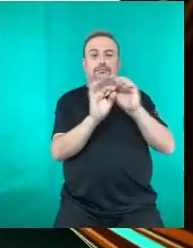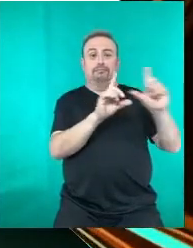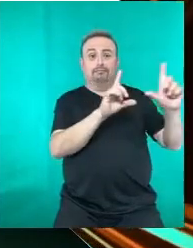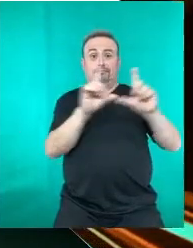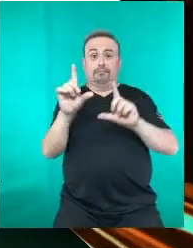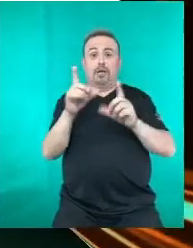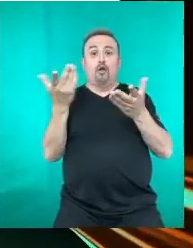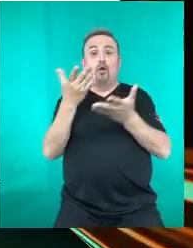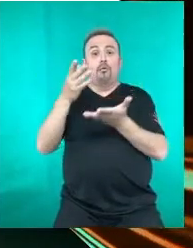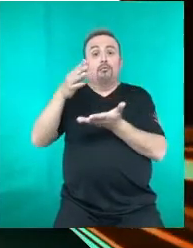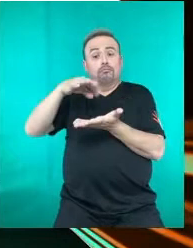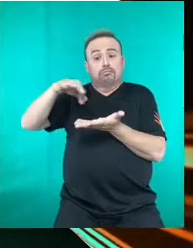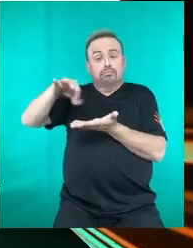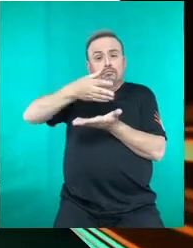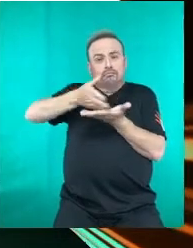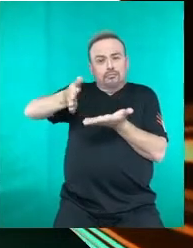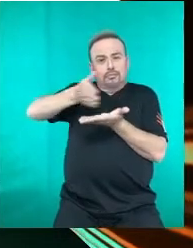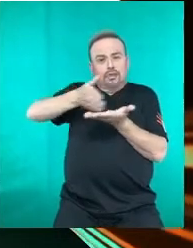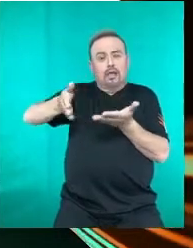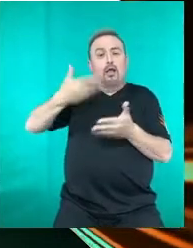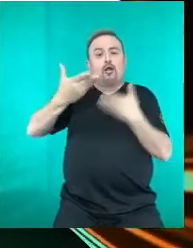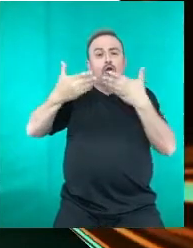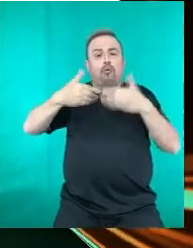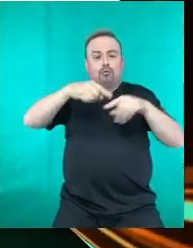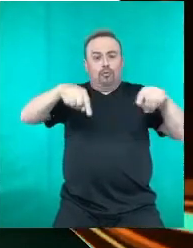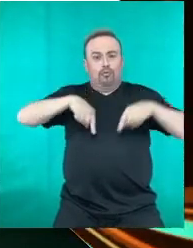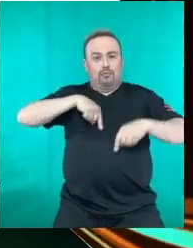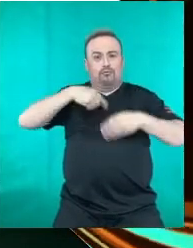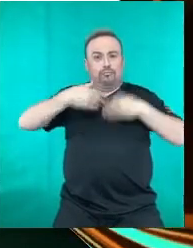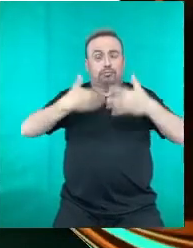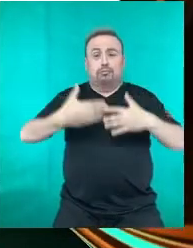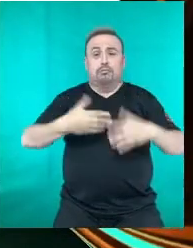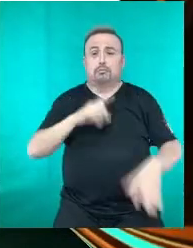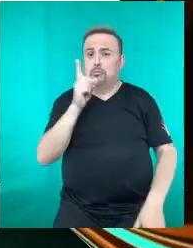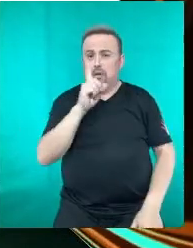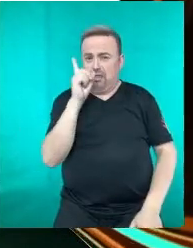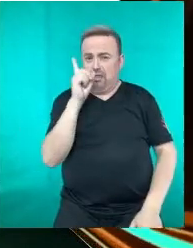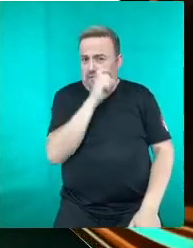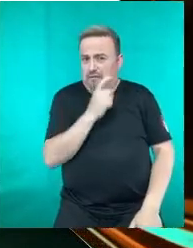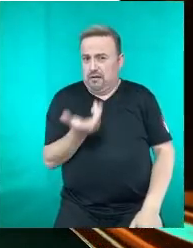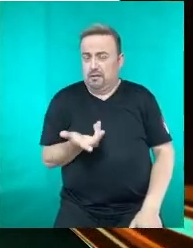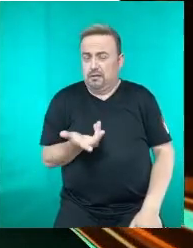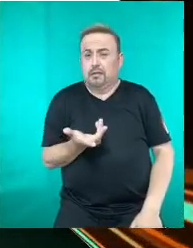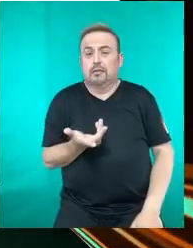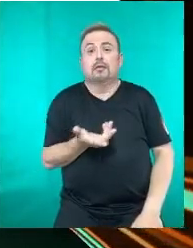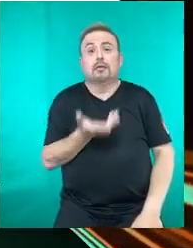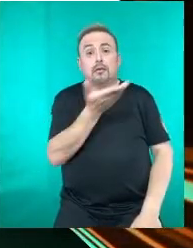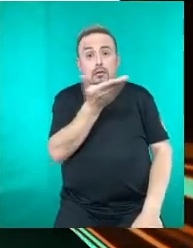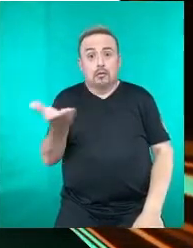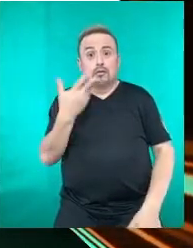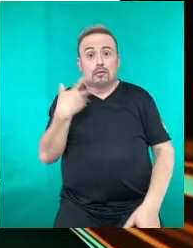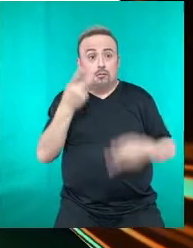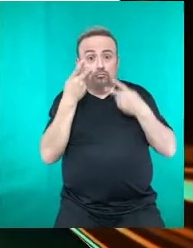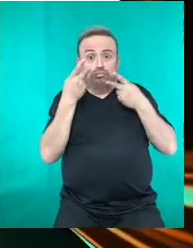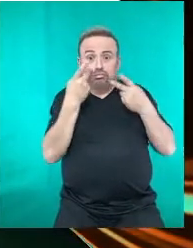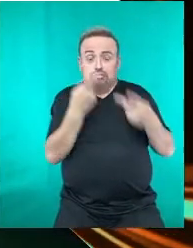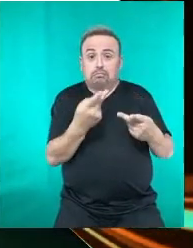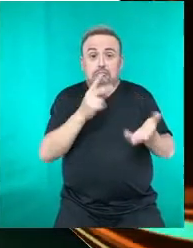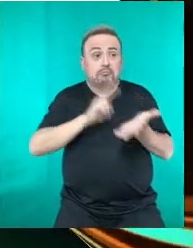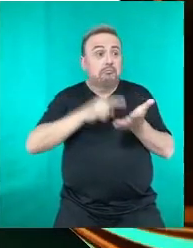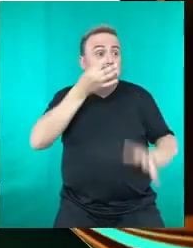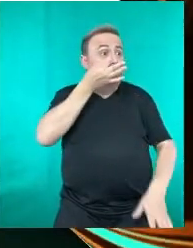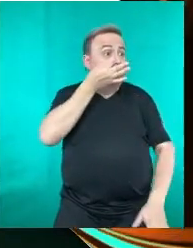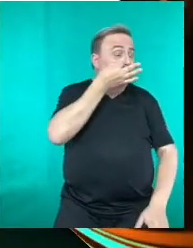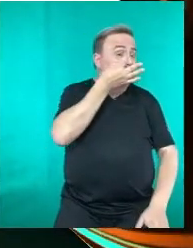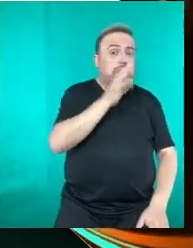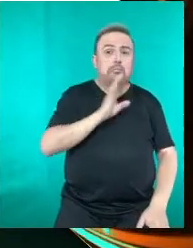cómo es un proceso de una planta desaladora. No es nada complejo. Si ustedes visitaran una planta, la verdad es que con un